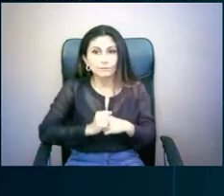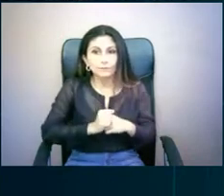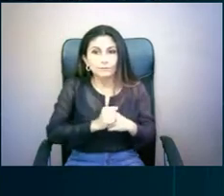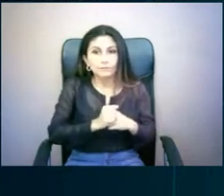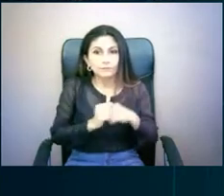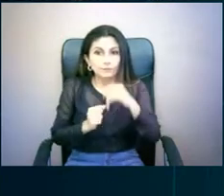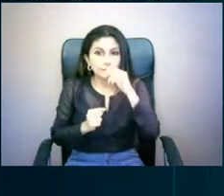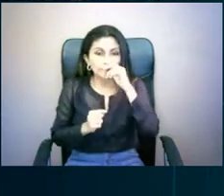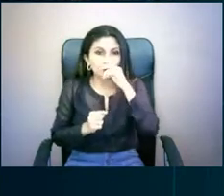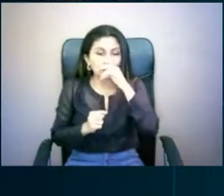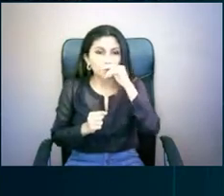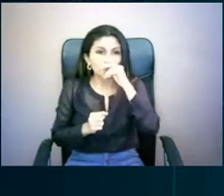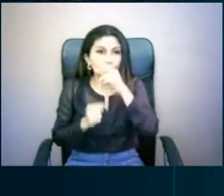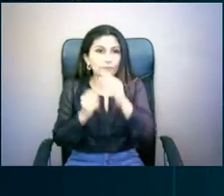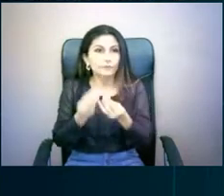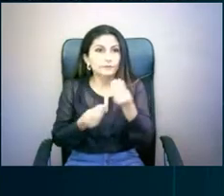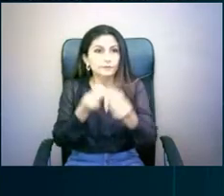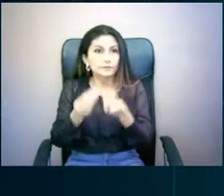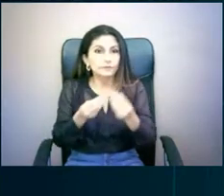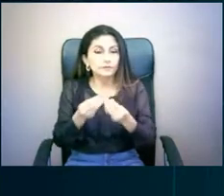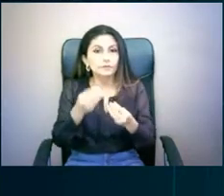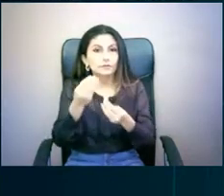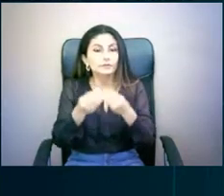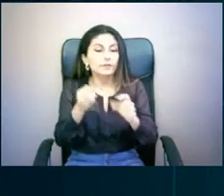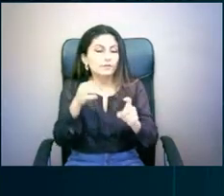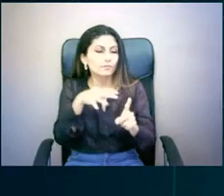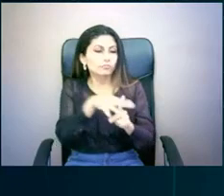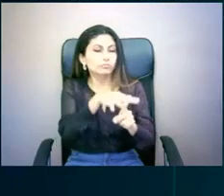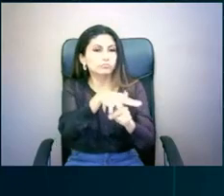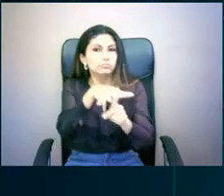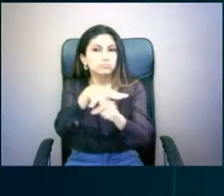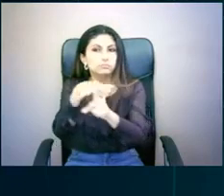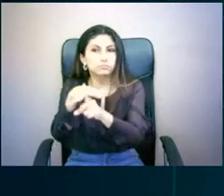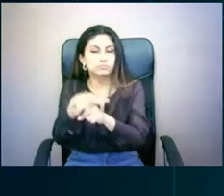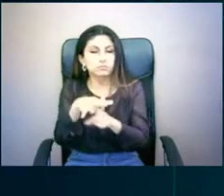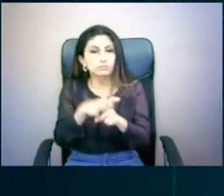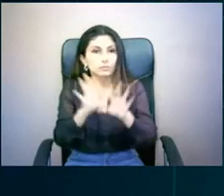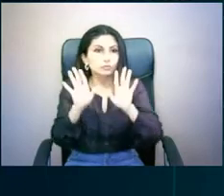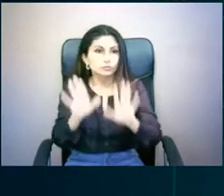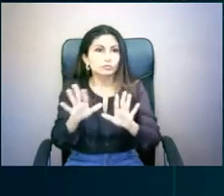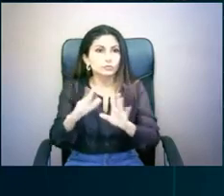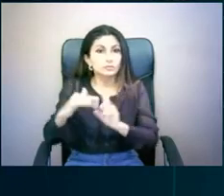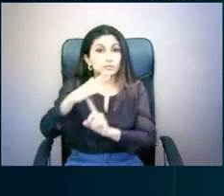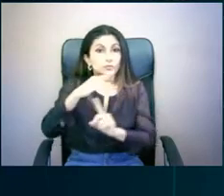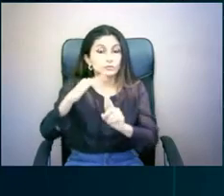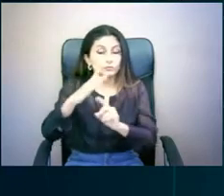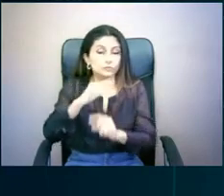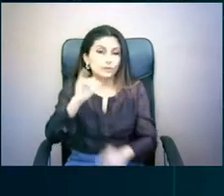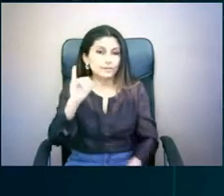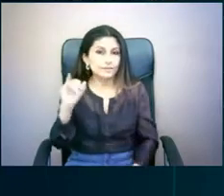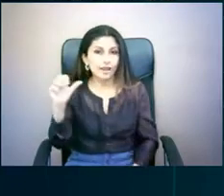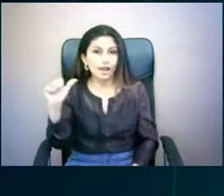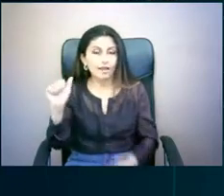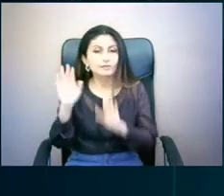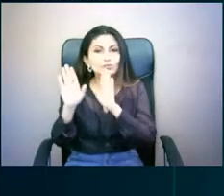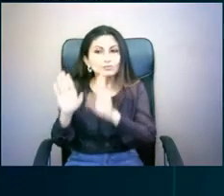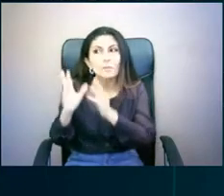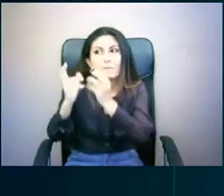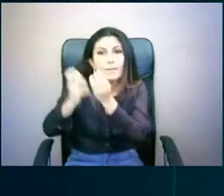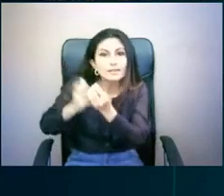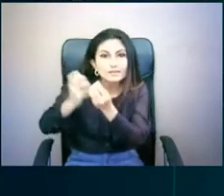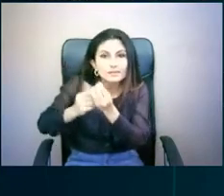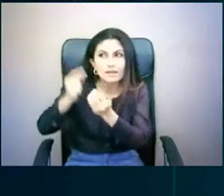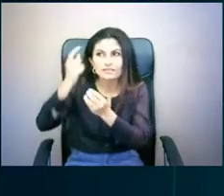parte de verse permeado por la misma situación de la inteligencia artificial. Bueno. Entonces aquí empieza